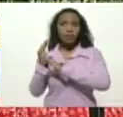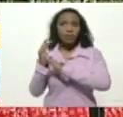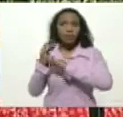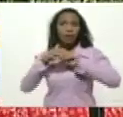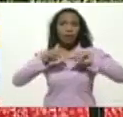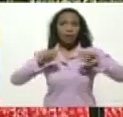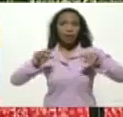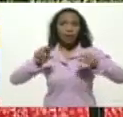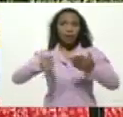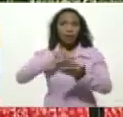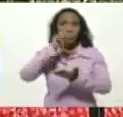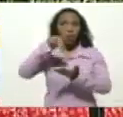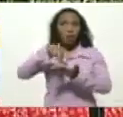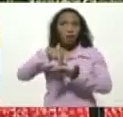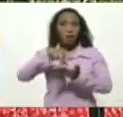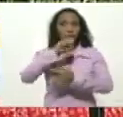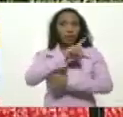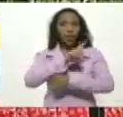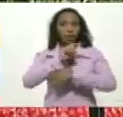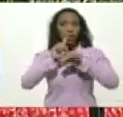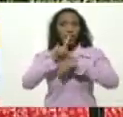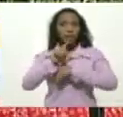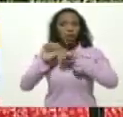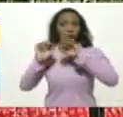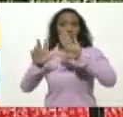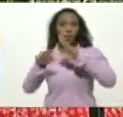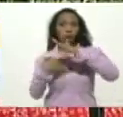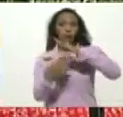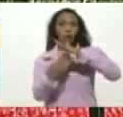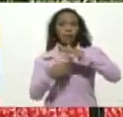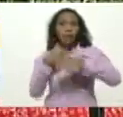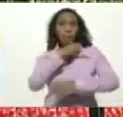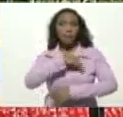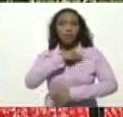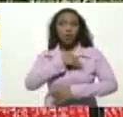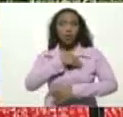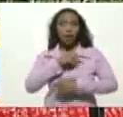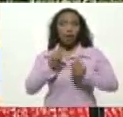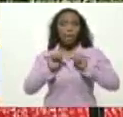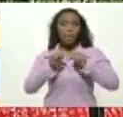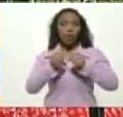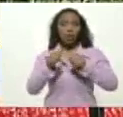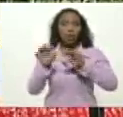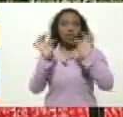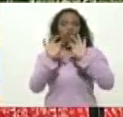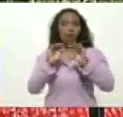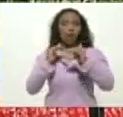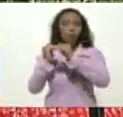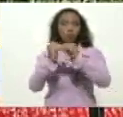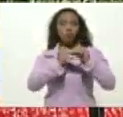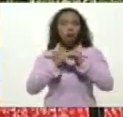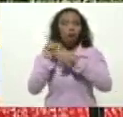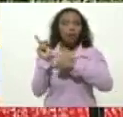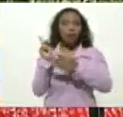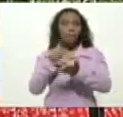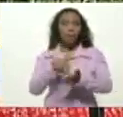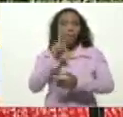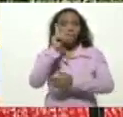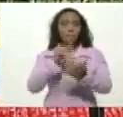territorio nacional. 118 bases de misiones inauguradas de manera simultánea. Con esta llegamos